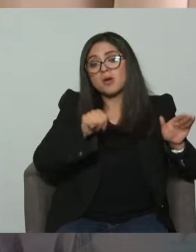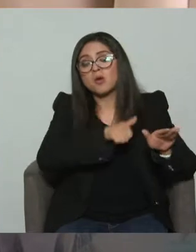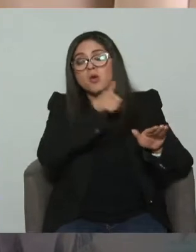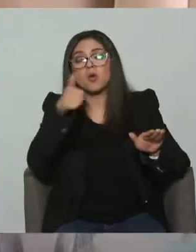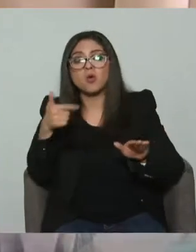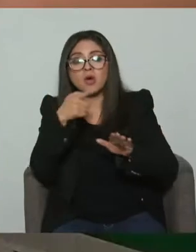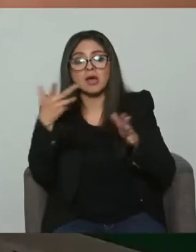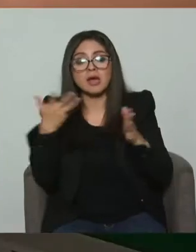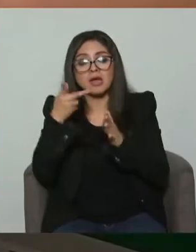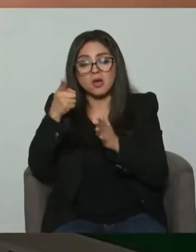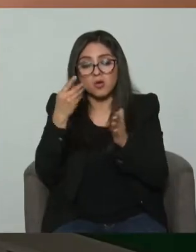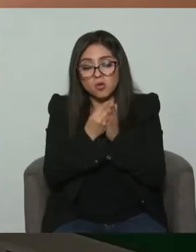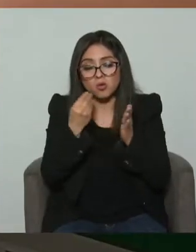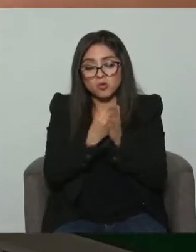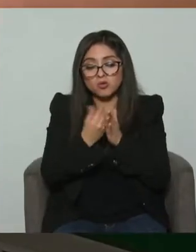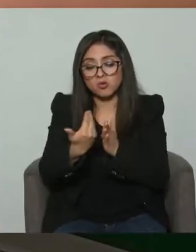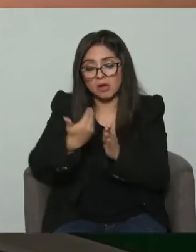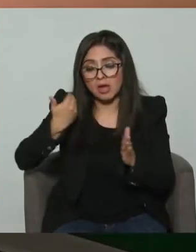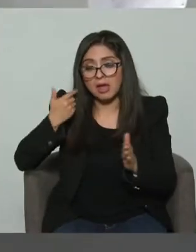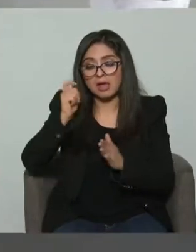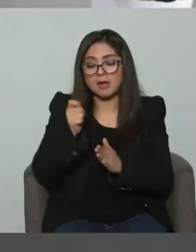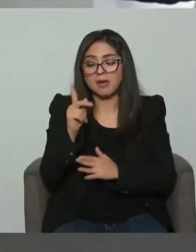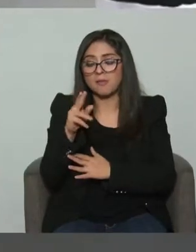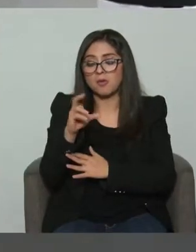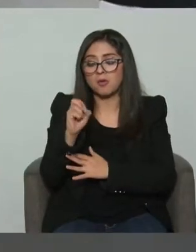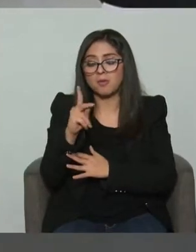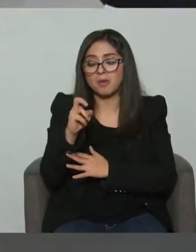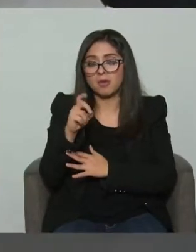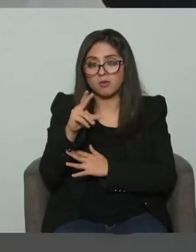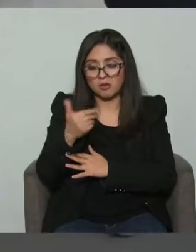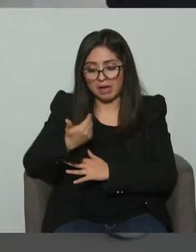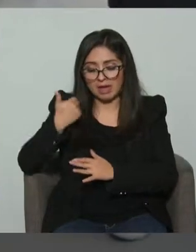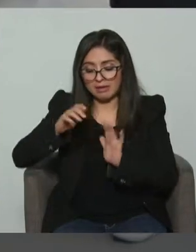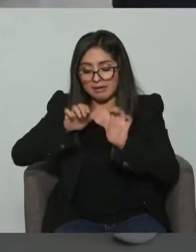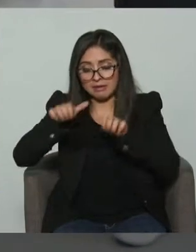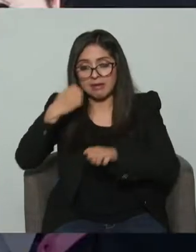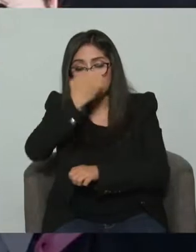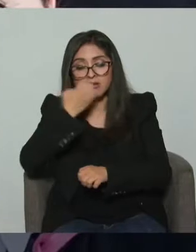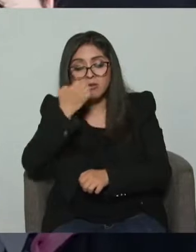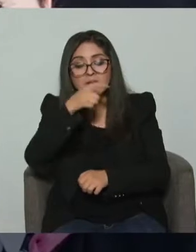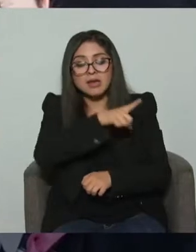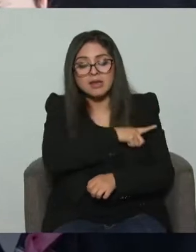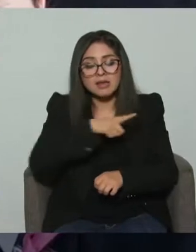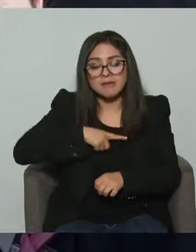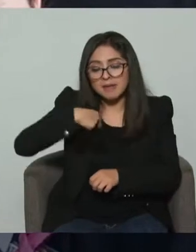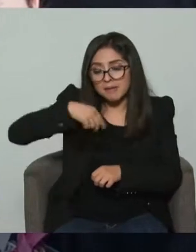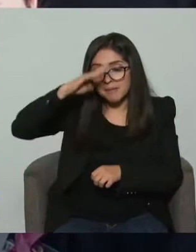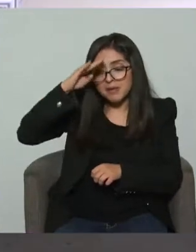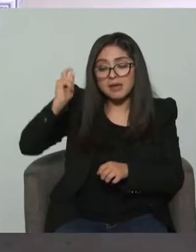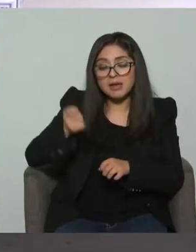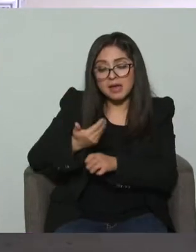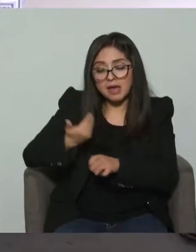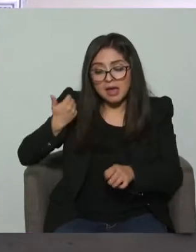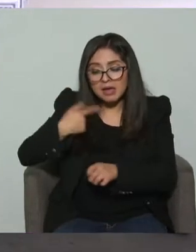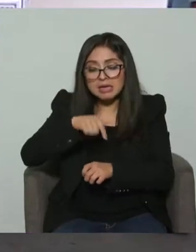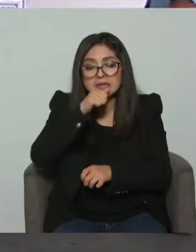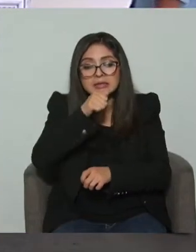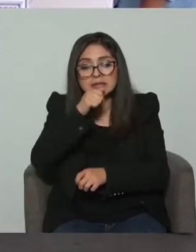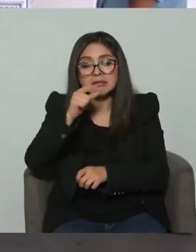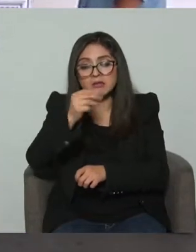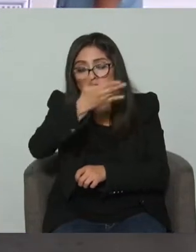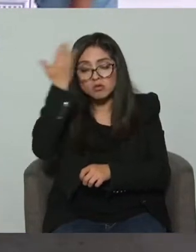ofreciendo, curso propedéutico, donde ellos tienen que adquirir, si no los tienen, o repasar los